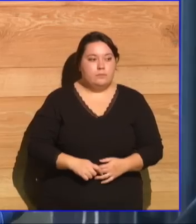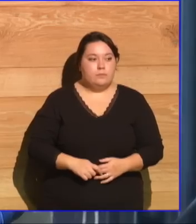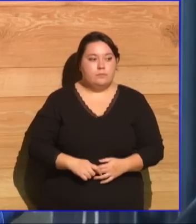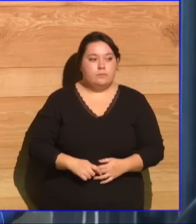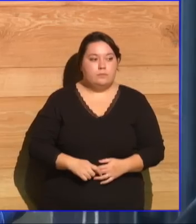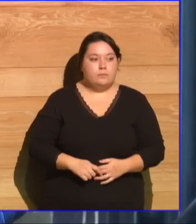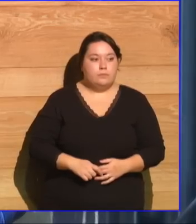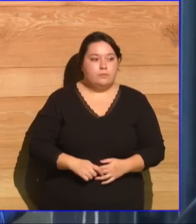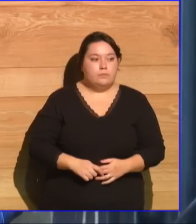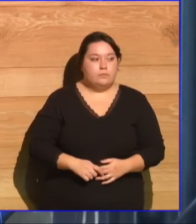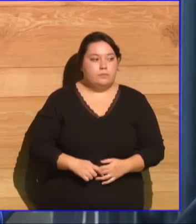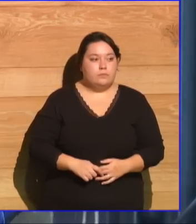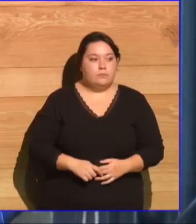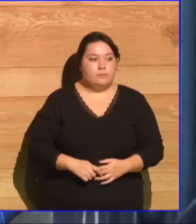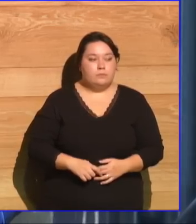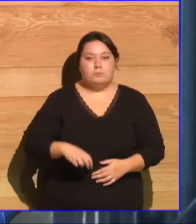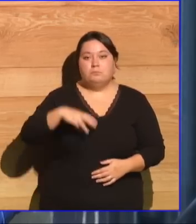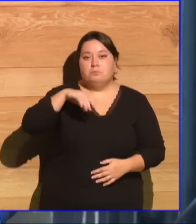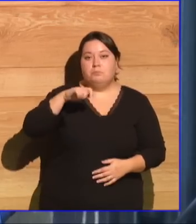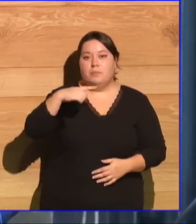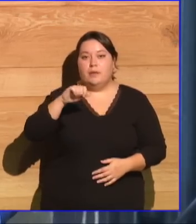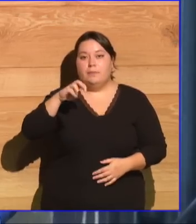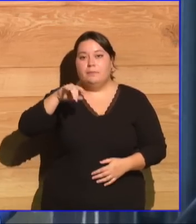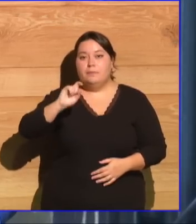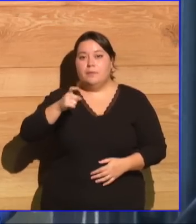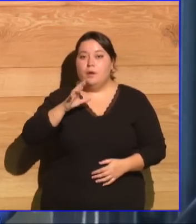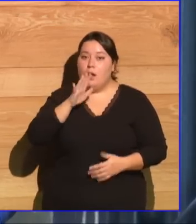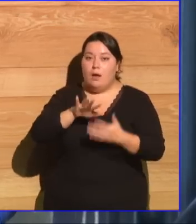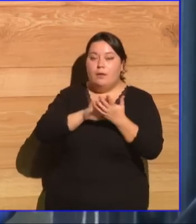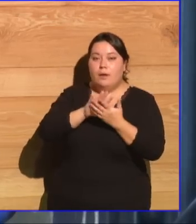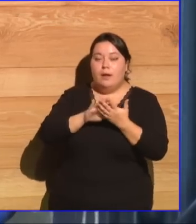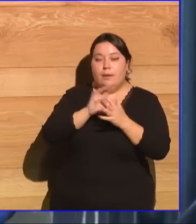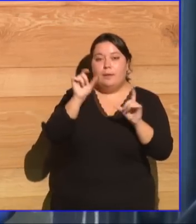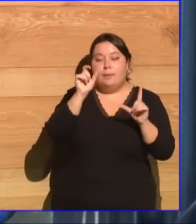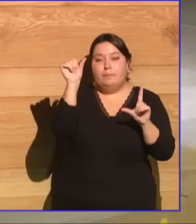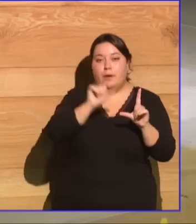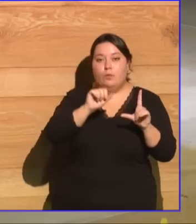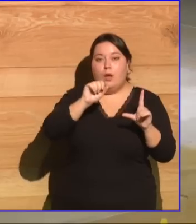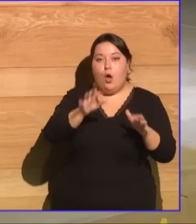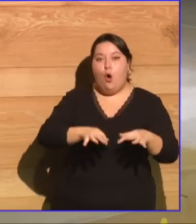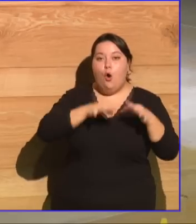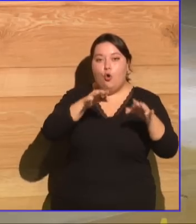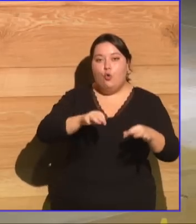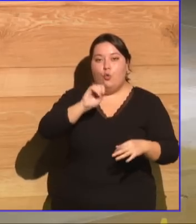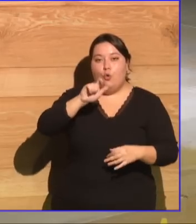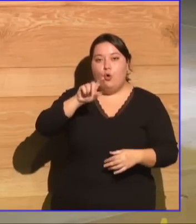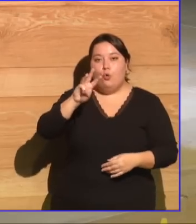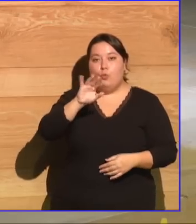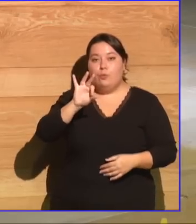actitud. Se le han empañado las gafas. Megamix. Voy a hablar de Always. Vale. ¡Ostras! Vale, ¿quieres que le dé paso a Always?